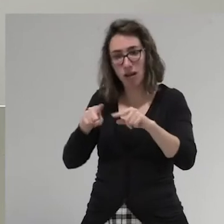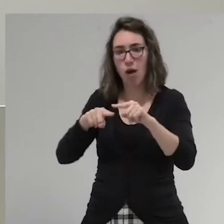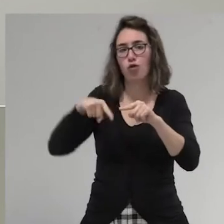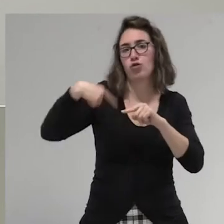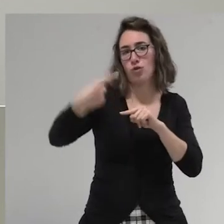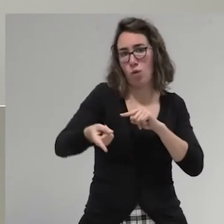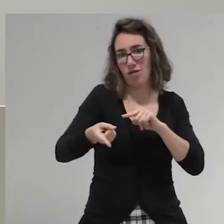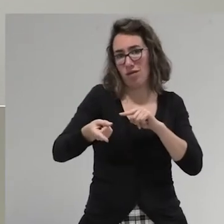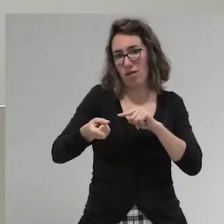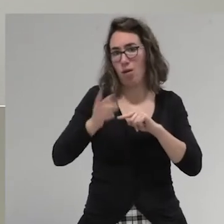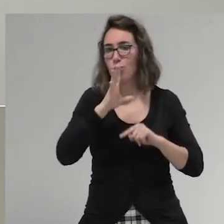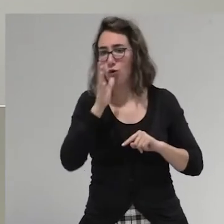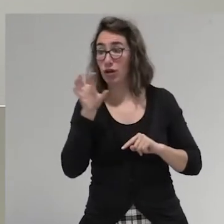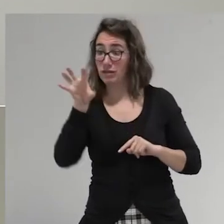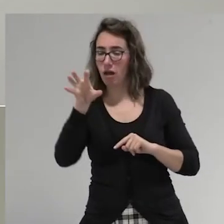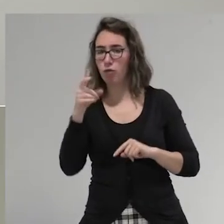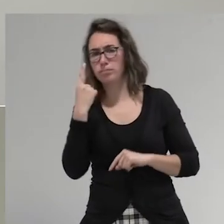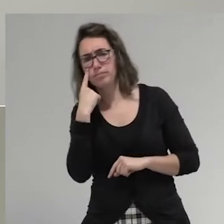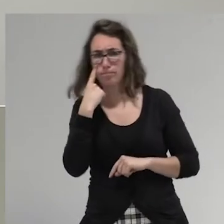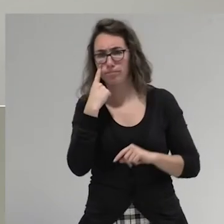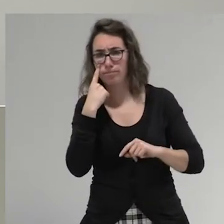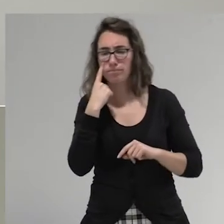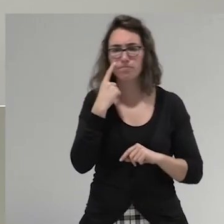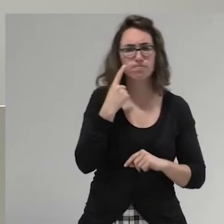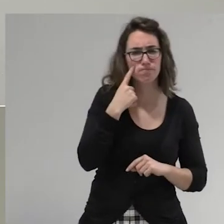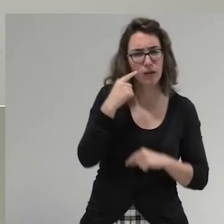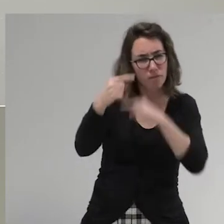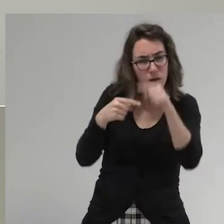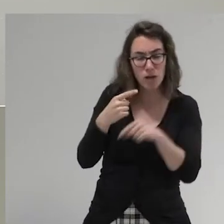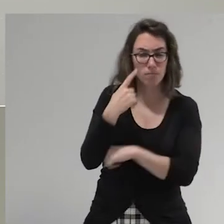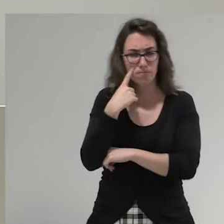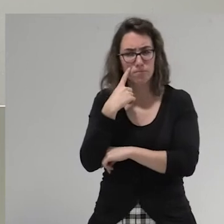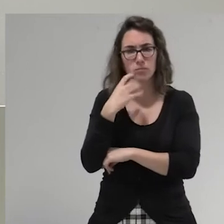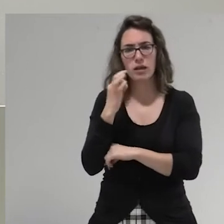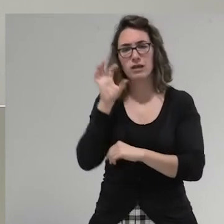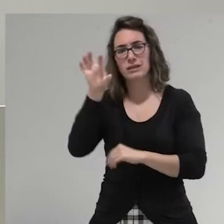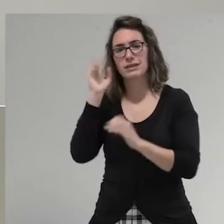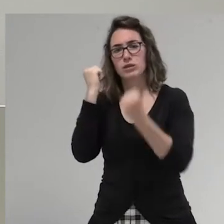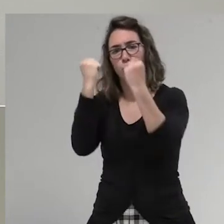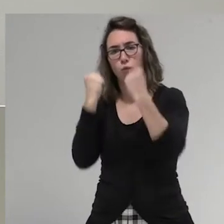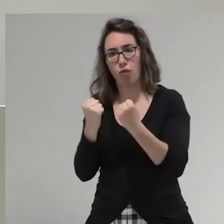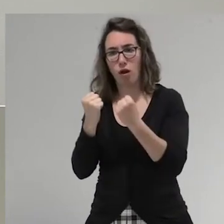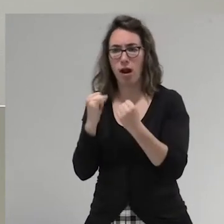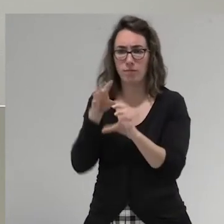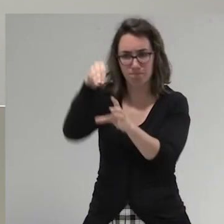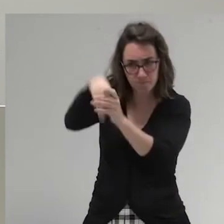la vigilancia por parte del Estado en la familia, la injerencia institucional en las familias,